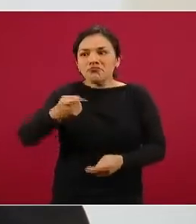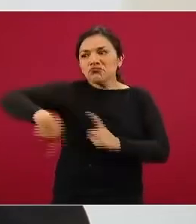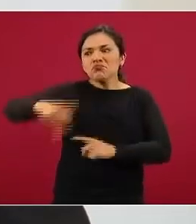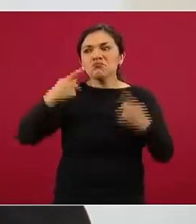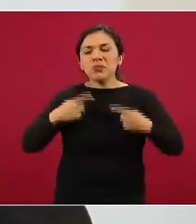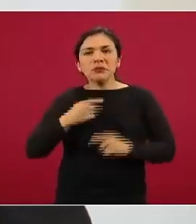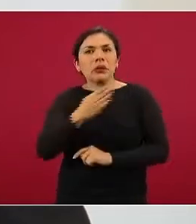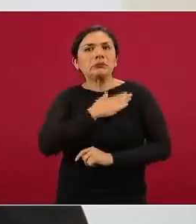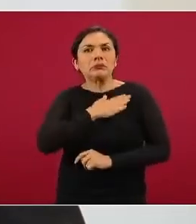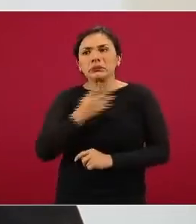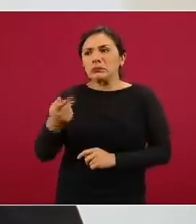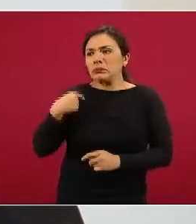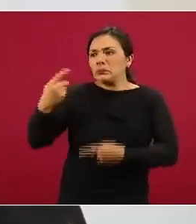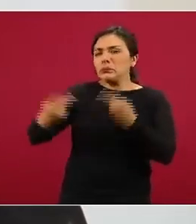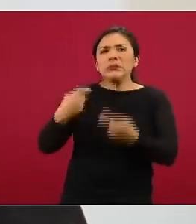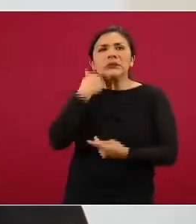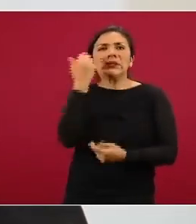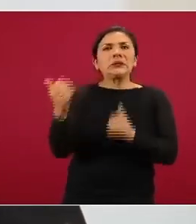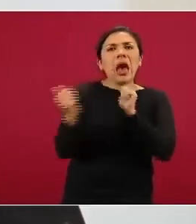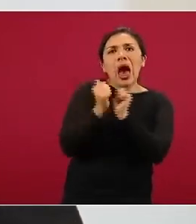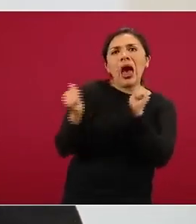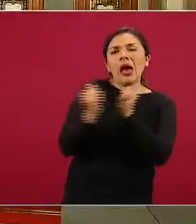solicitado en las encuestas de salidas